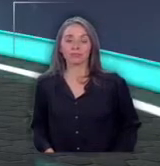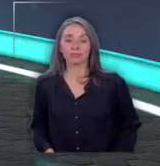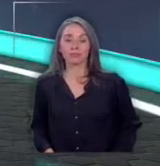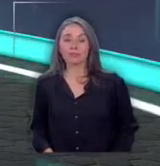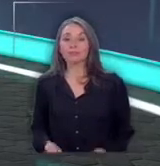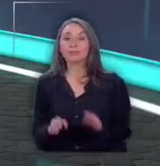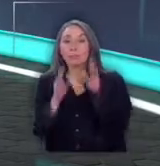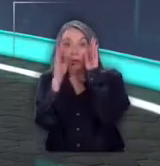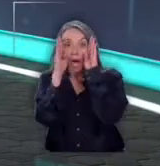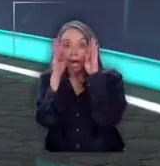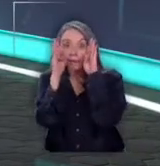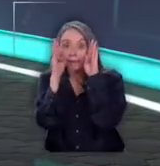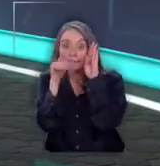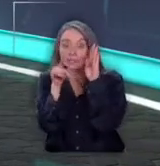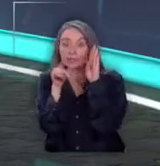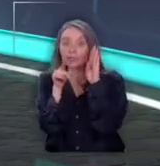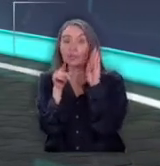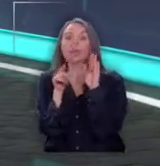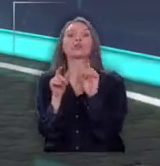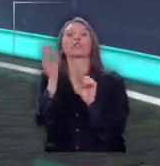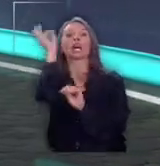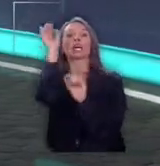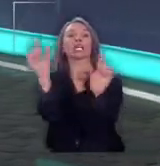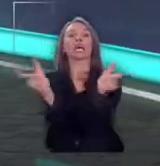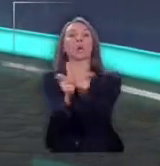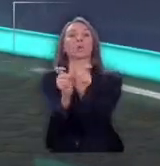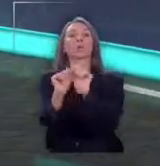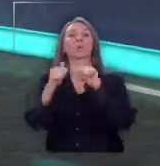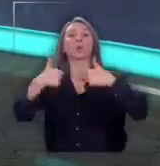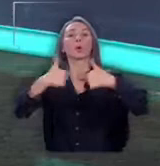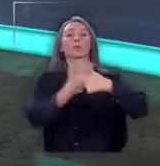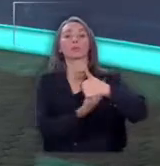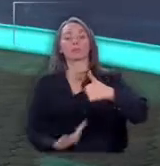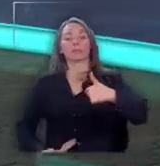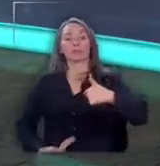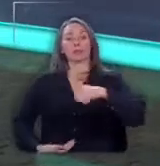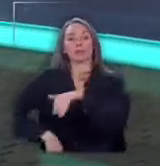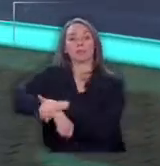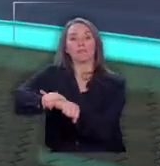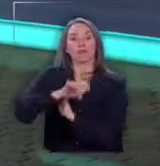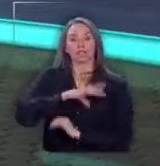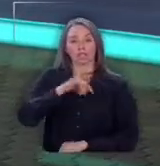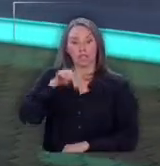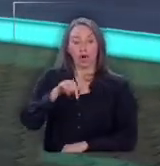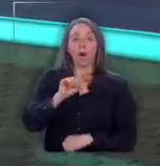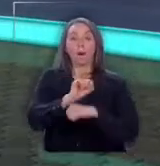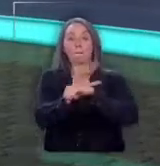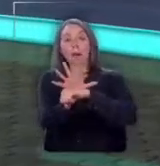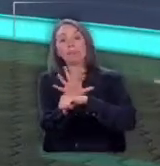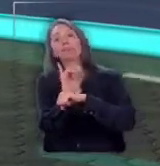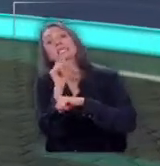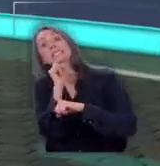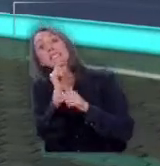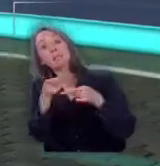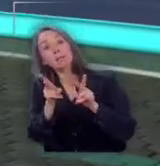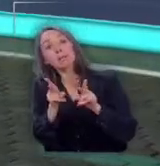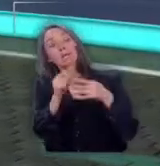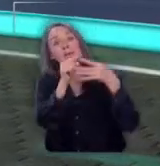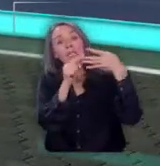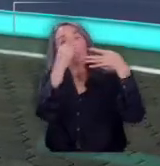y atención atención consejo de presidentes en el fútbol chileno hoy si la pandemia lo permite si las